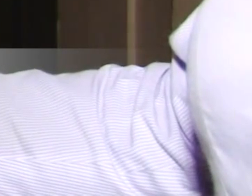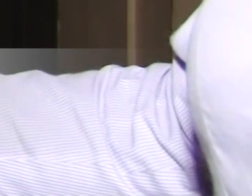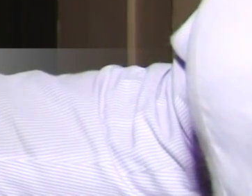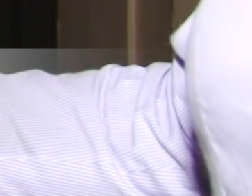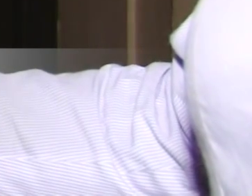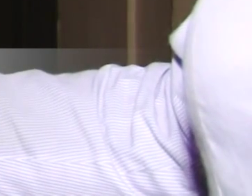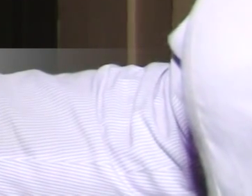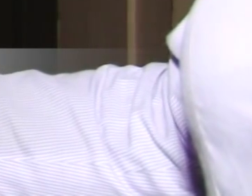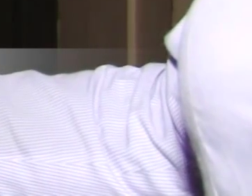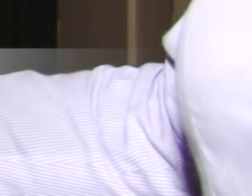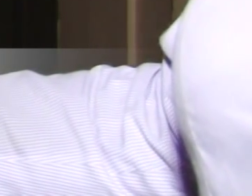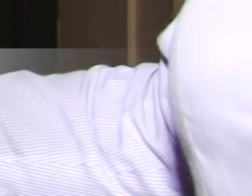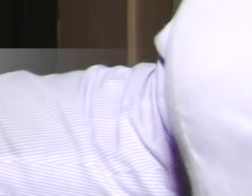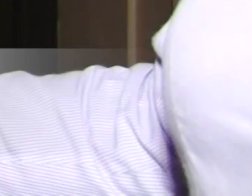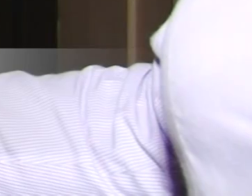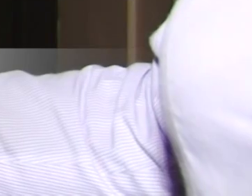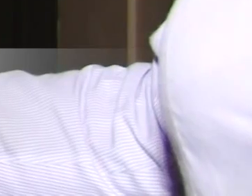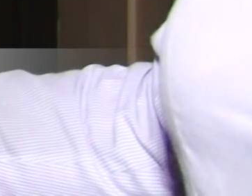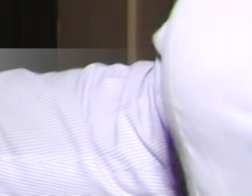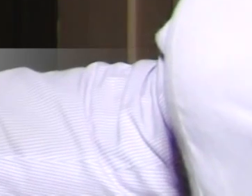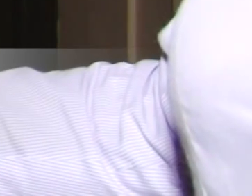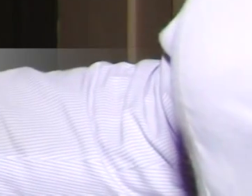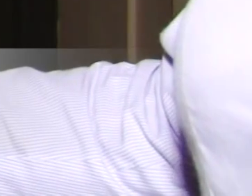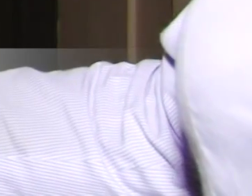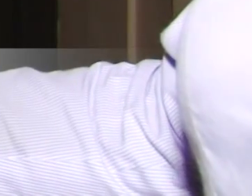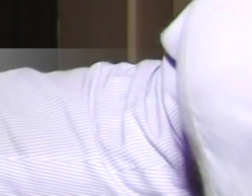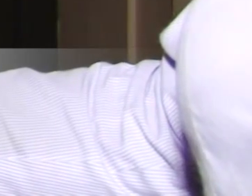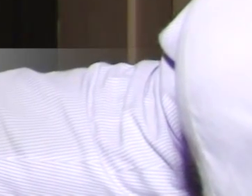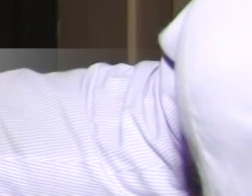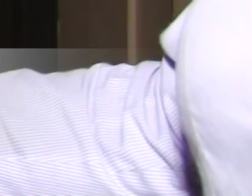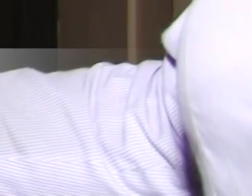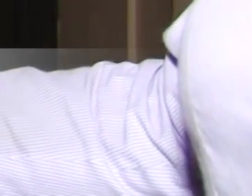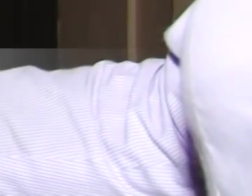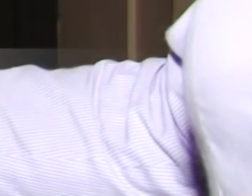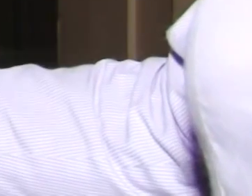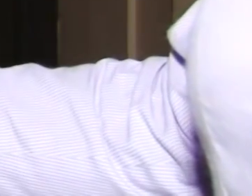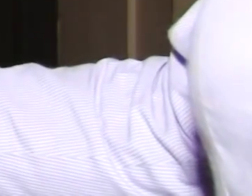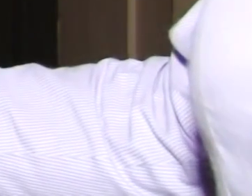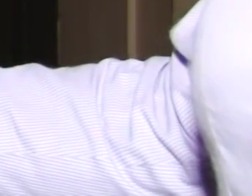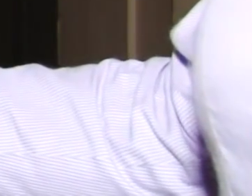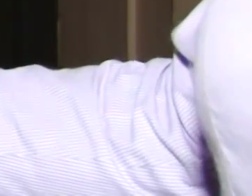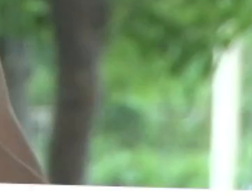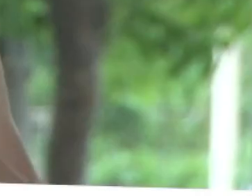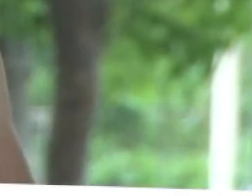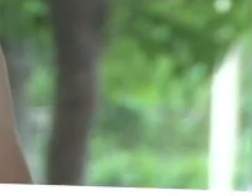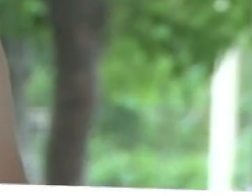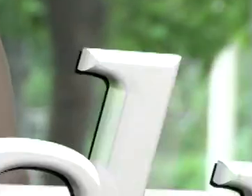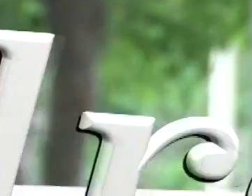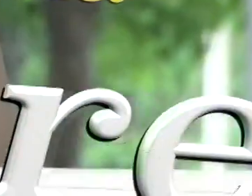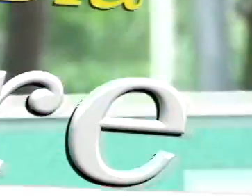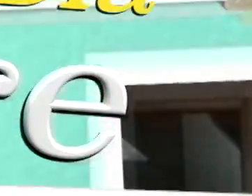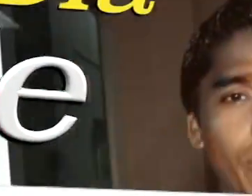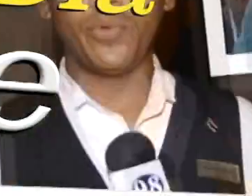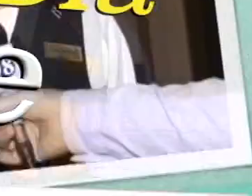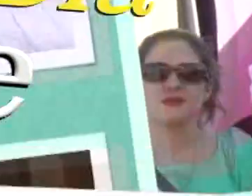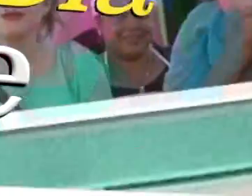el cariño, el amor y la paz que nosotros necesitamos como familia nicaragüense aquí y en toda la región.